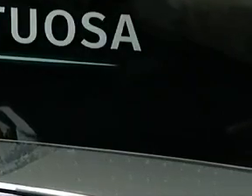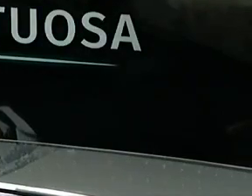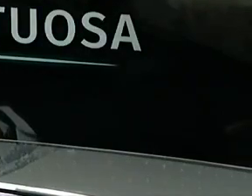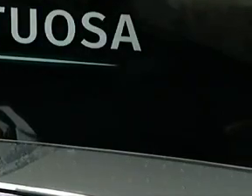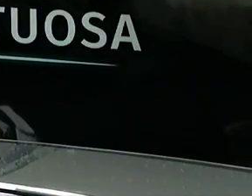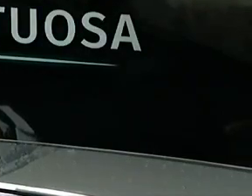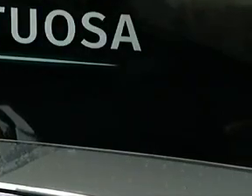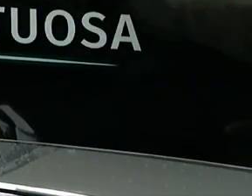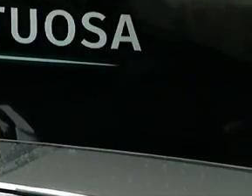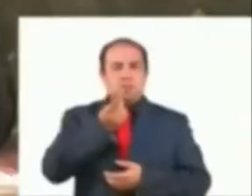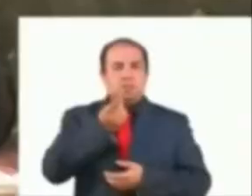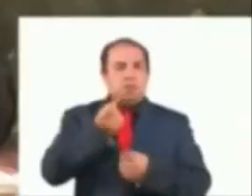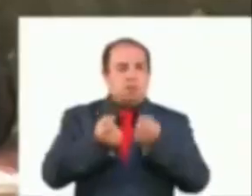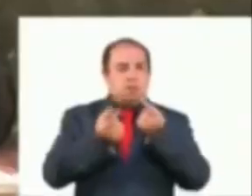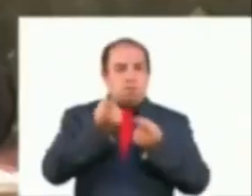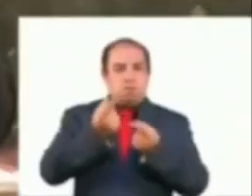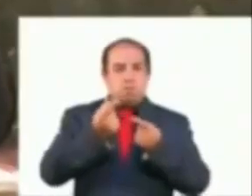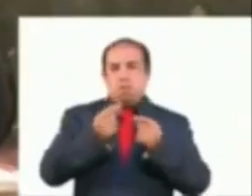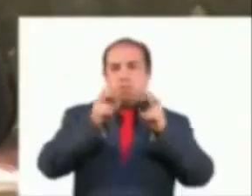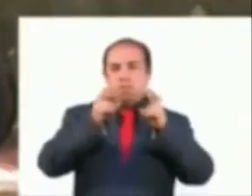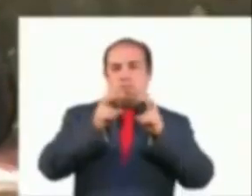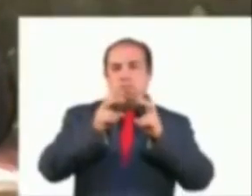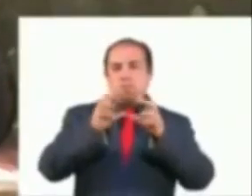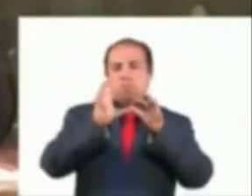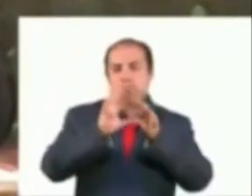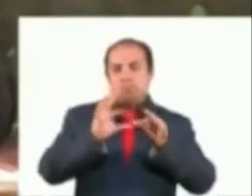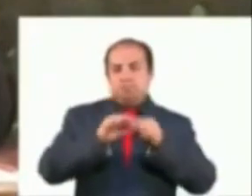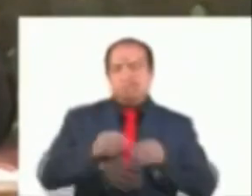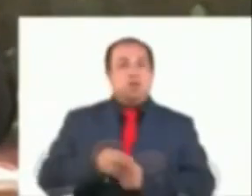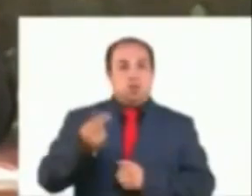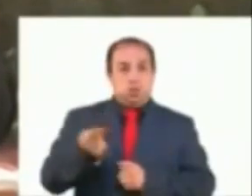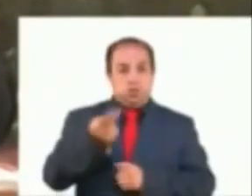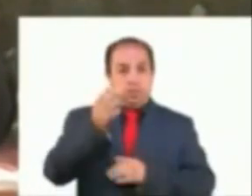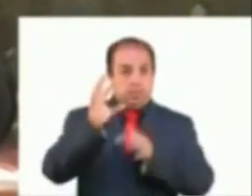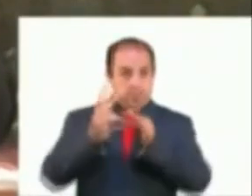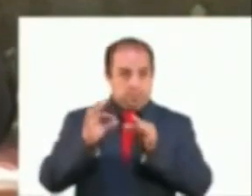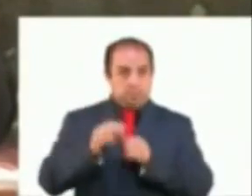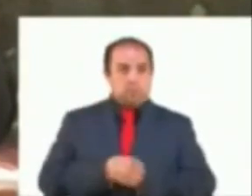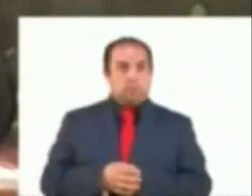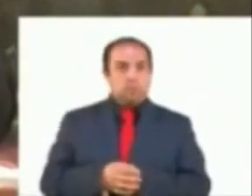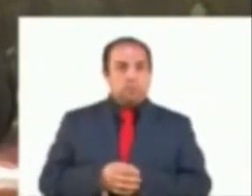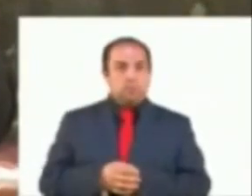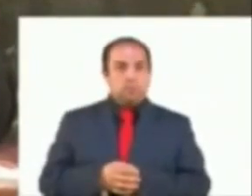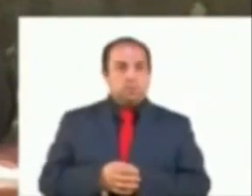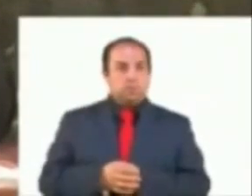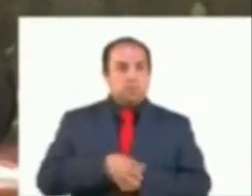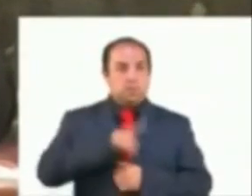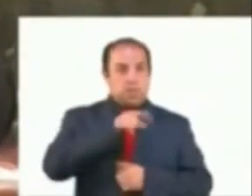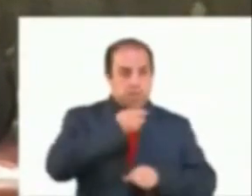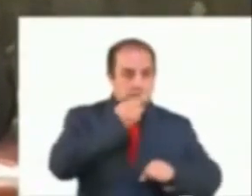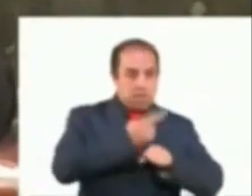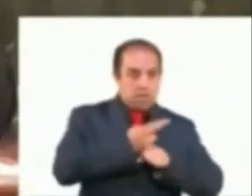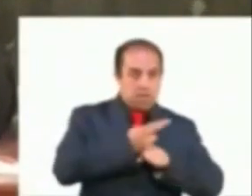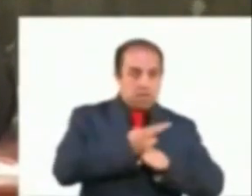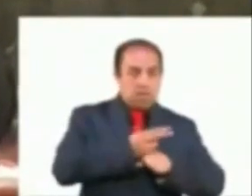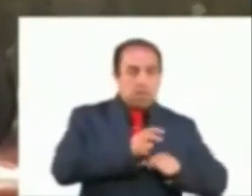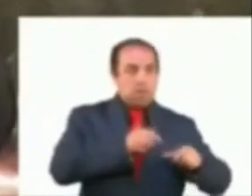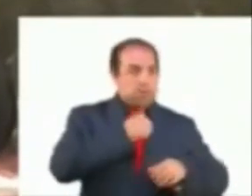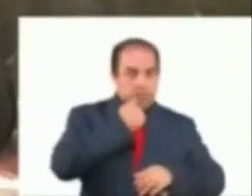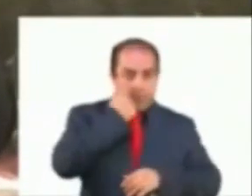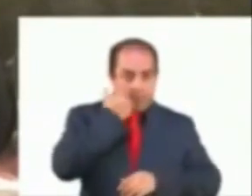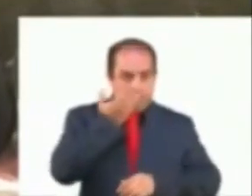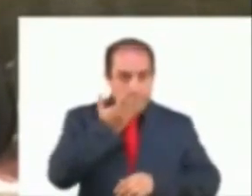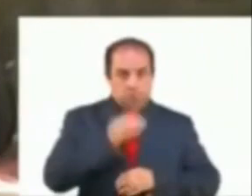en una carta. No es exactamente cierto de que el secretario de la Defensa no haya